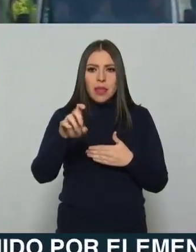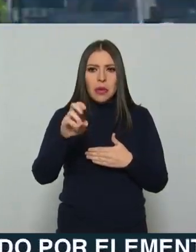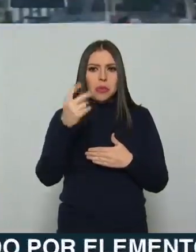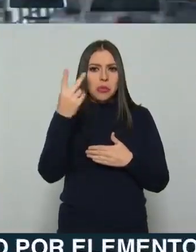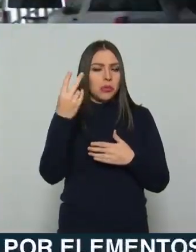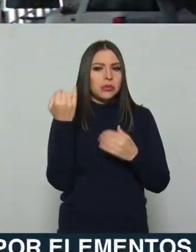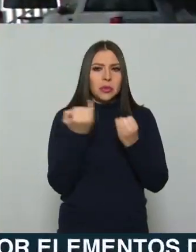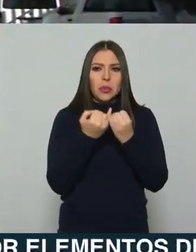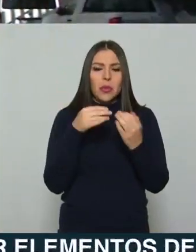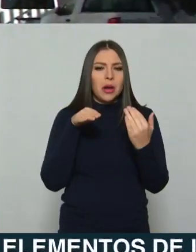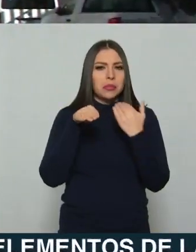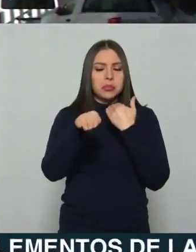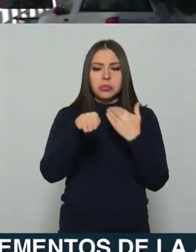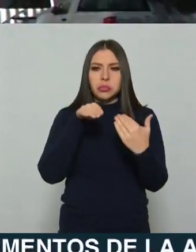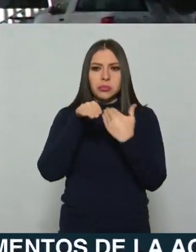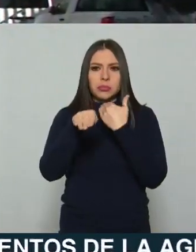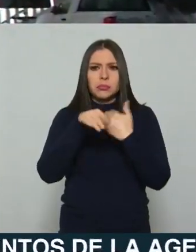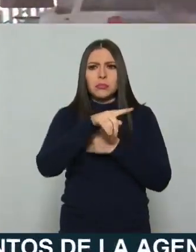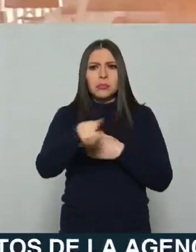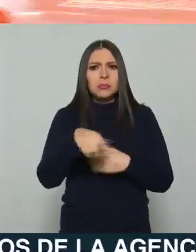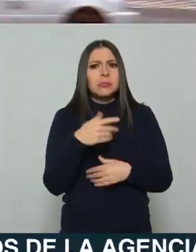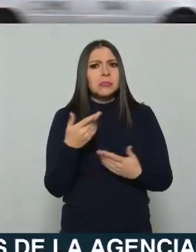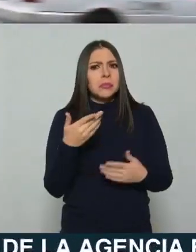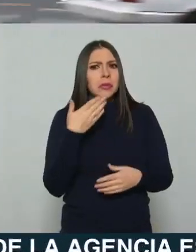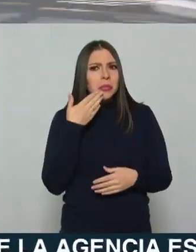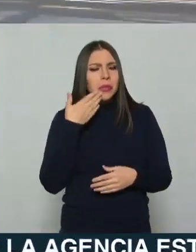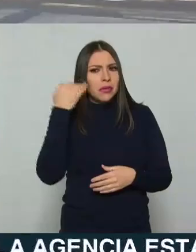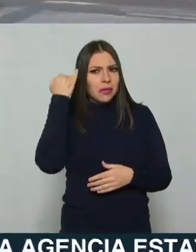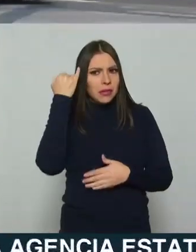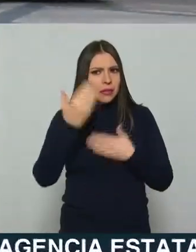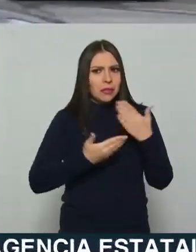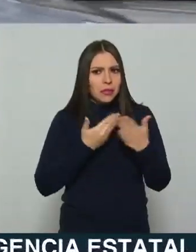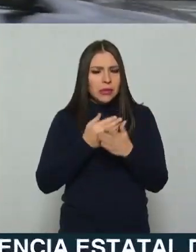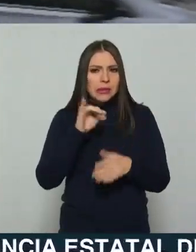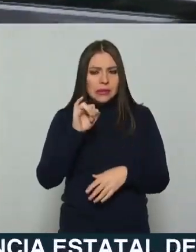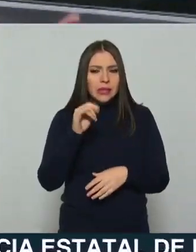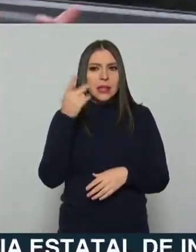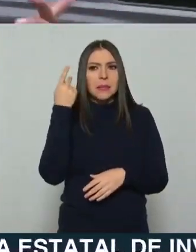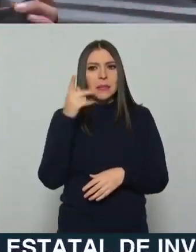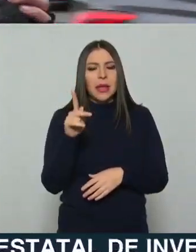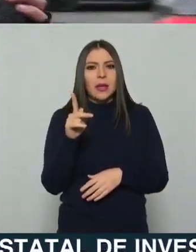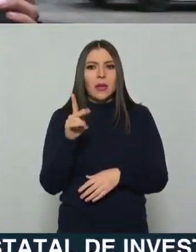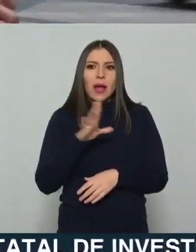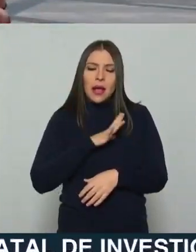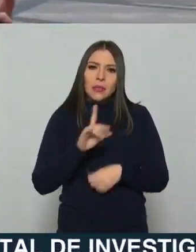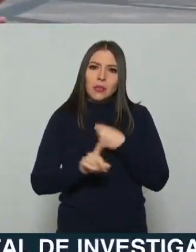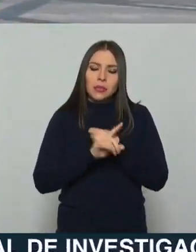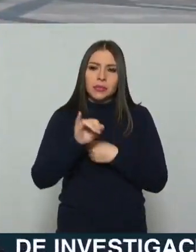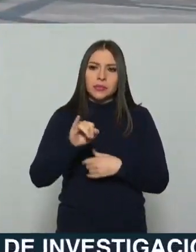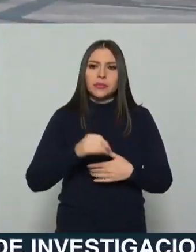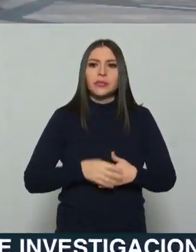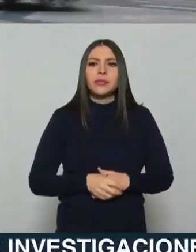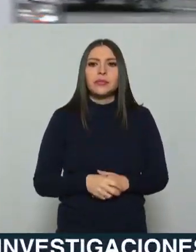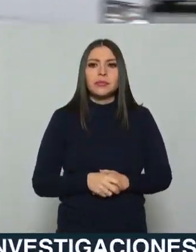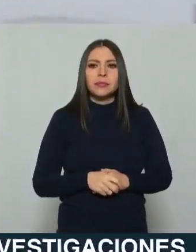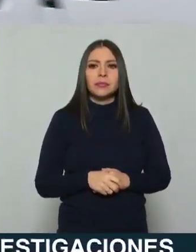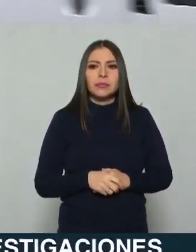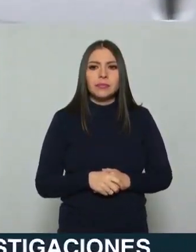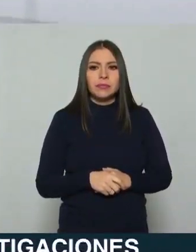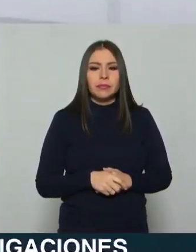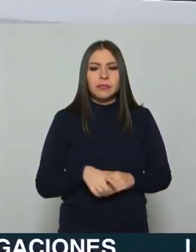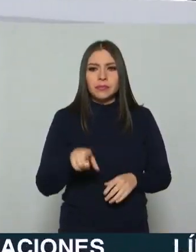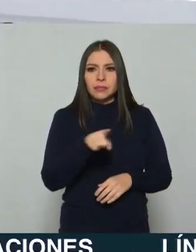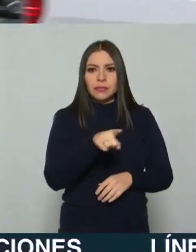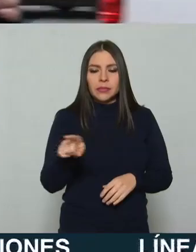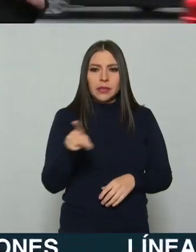buen proyecto, pero consideran que hay riesgo. Deberíamos de tener mínimo 1 metro y ellos pues también deberían de tener un